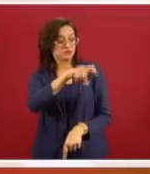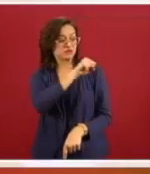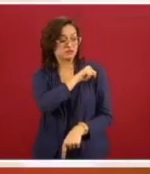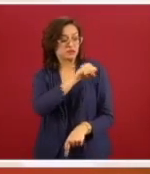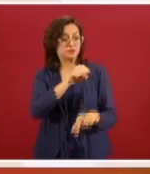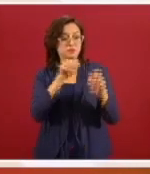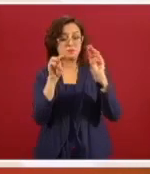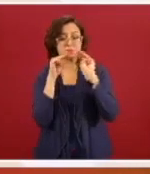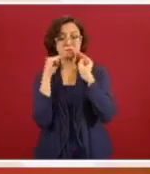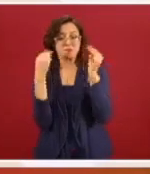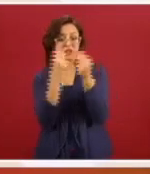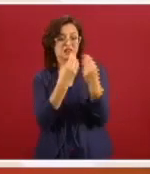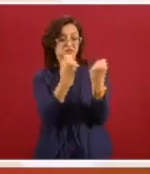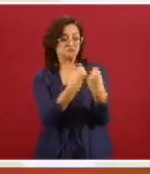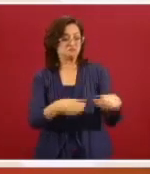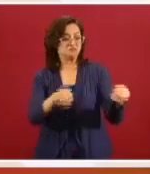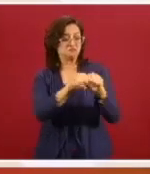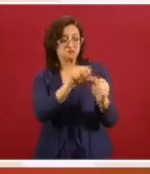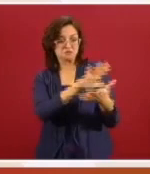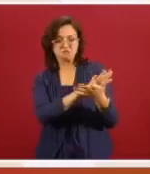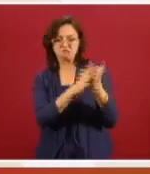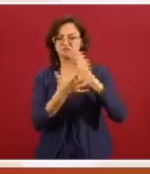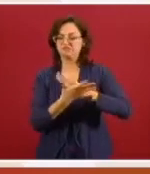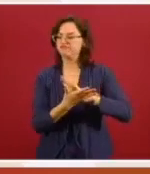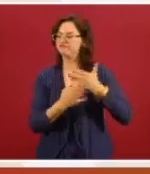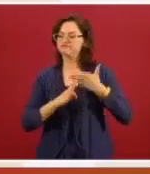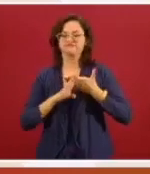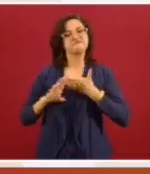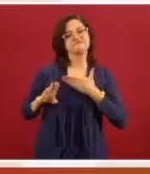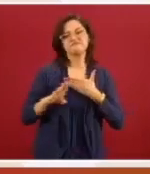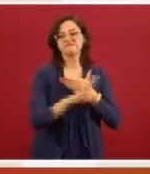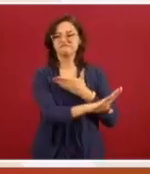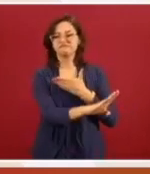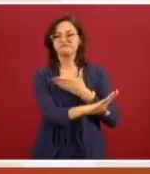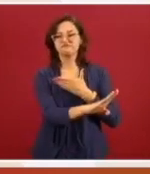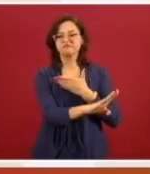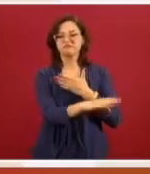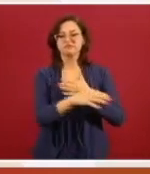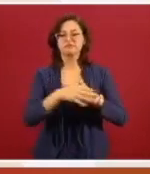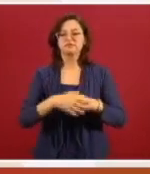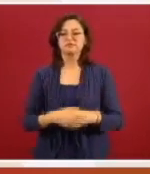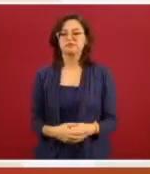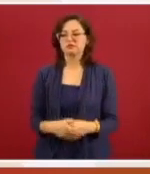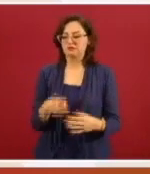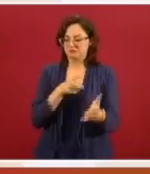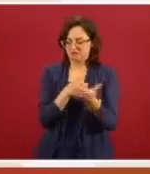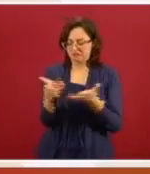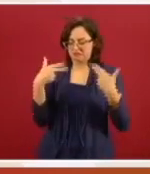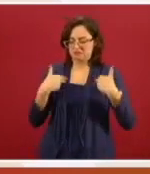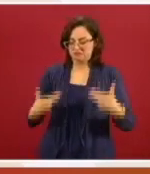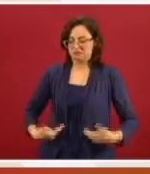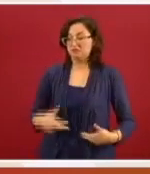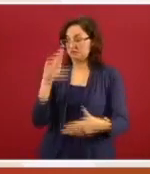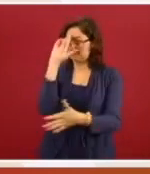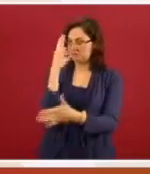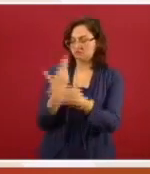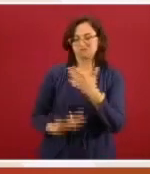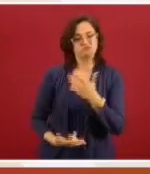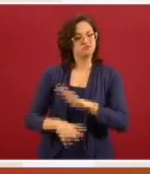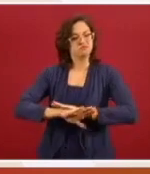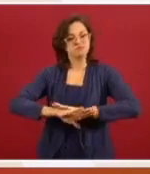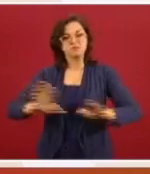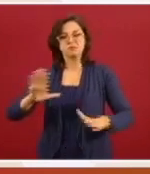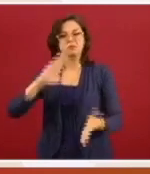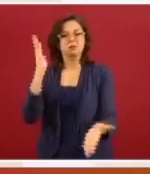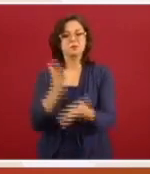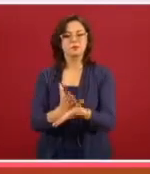delincuencia y ha dejado de ser el principal violador de los derechos